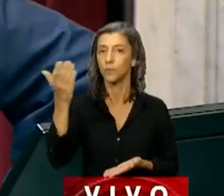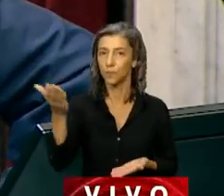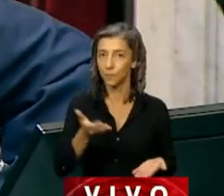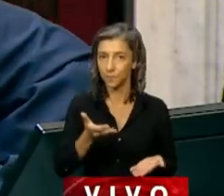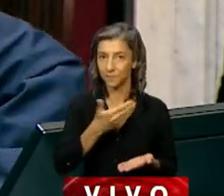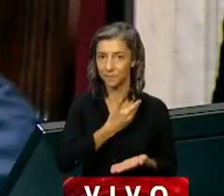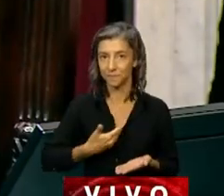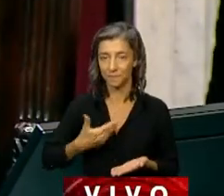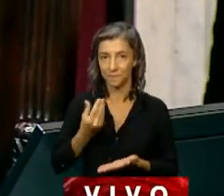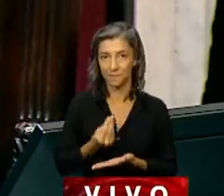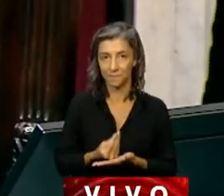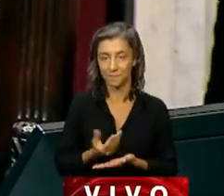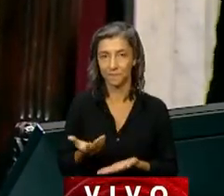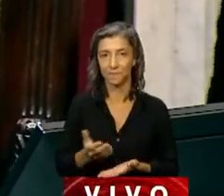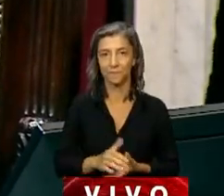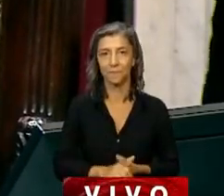presidencia.